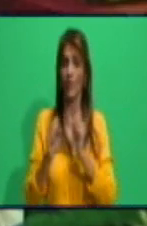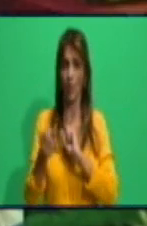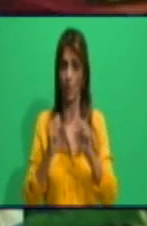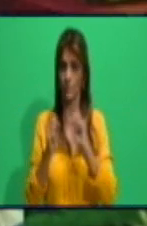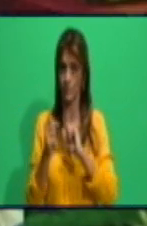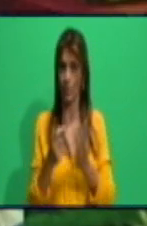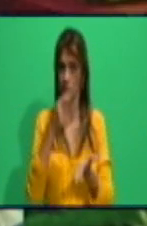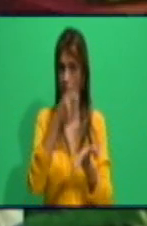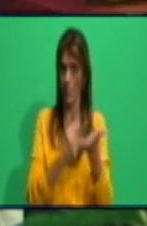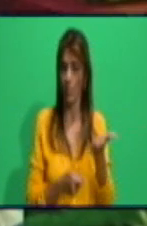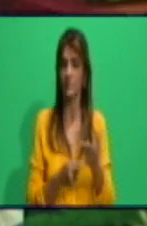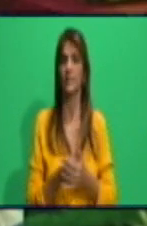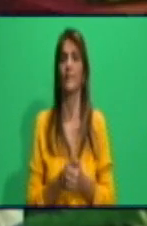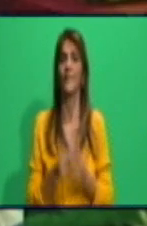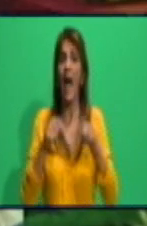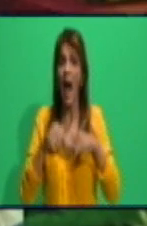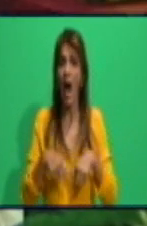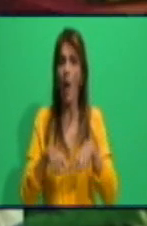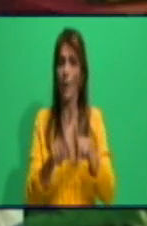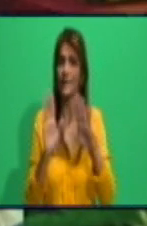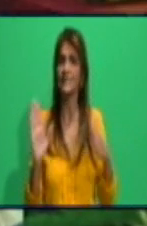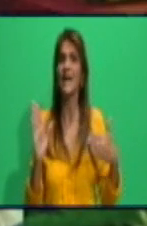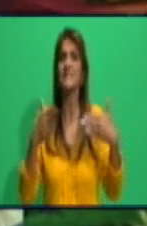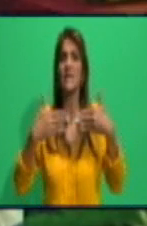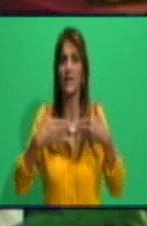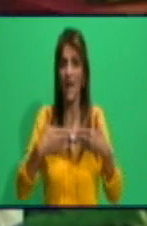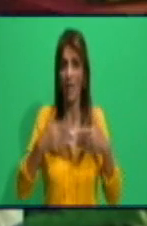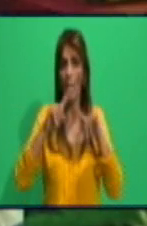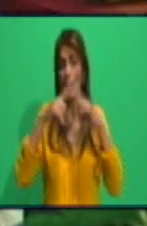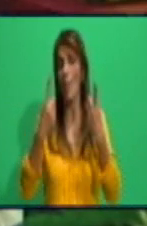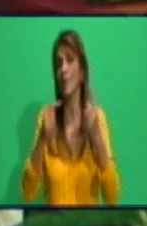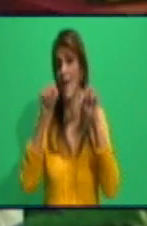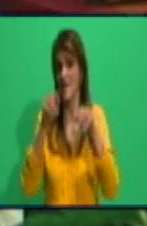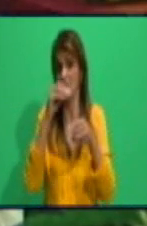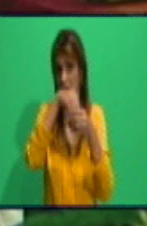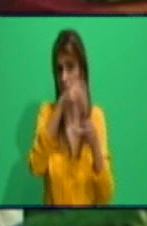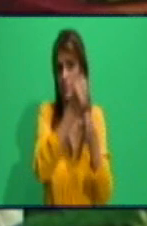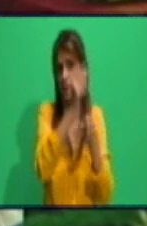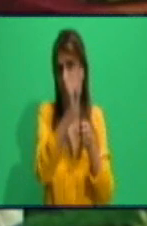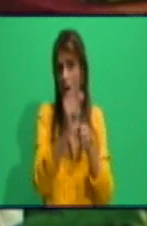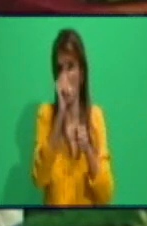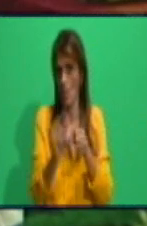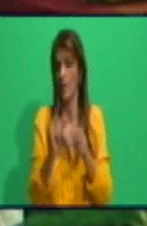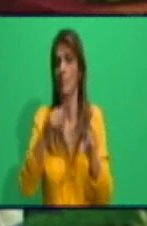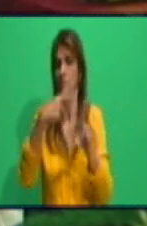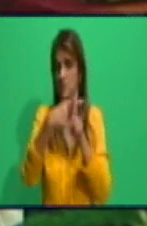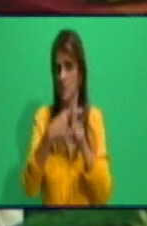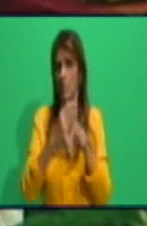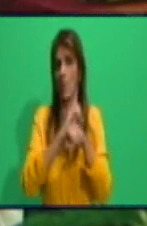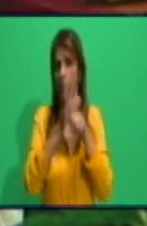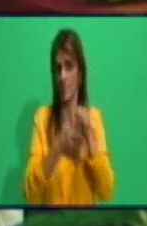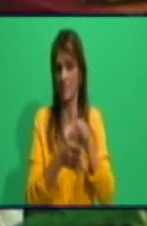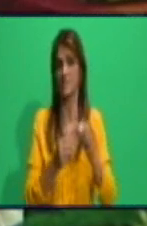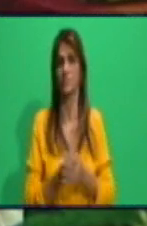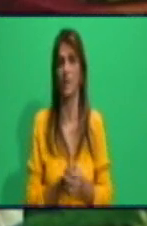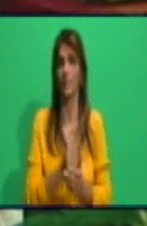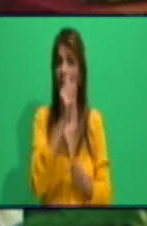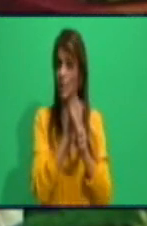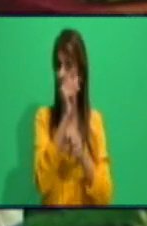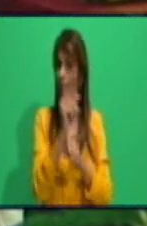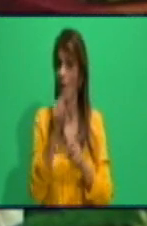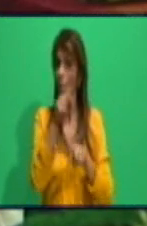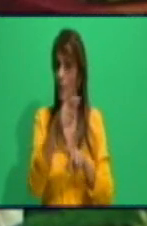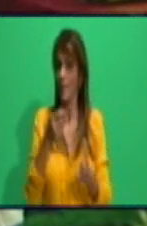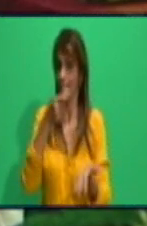se encuentra cerrada por casos de kobe 19 trayendo consigo el aislamiento del personal que elabora en ese